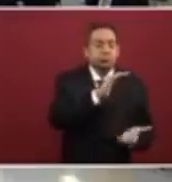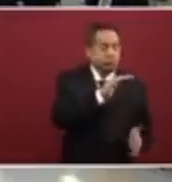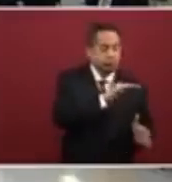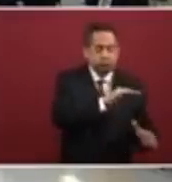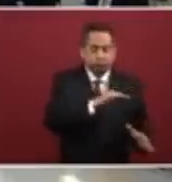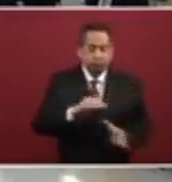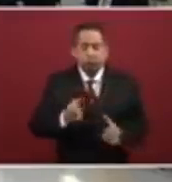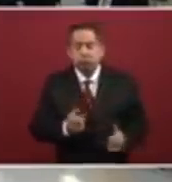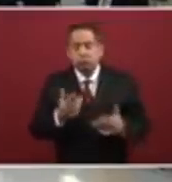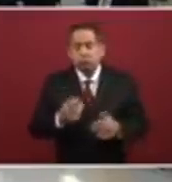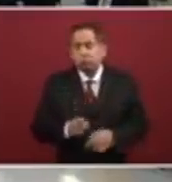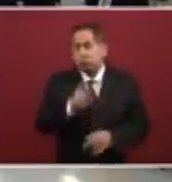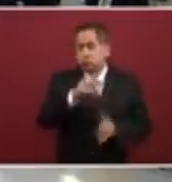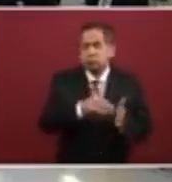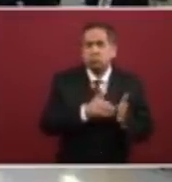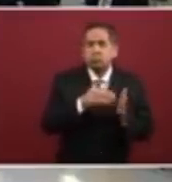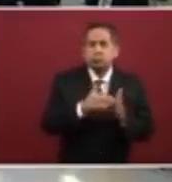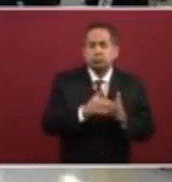1,920,000.